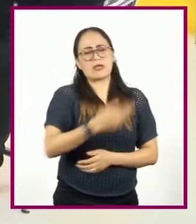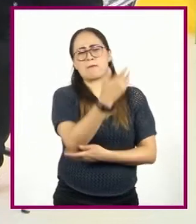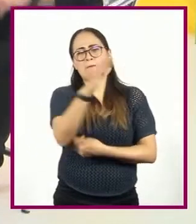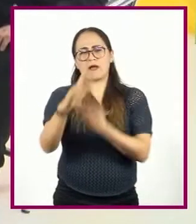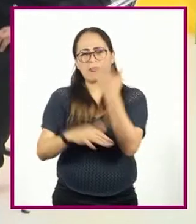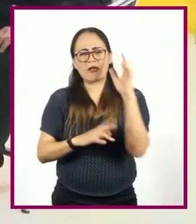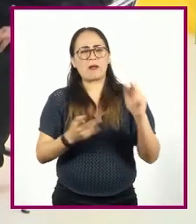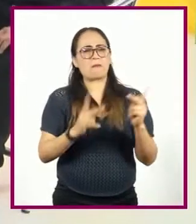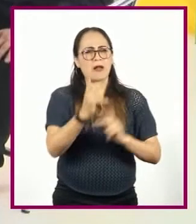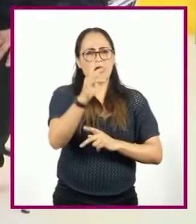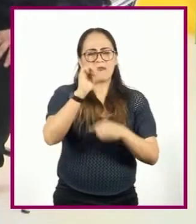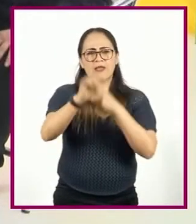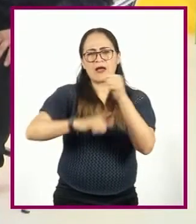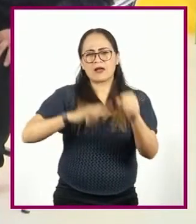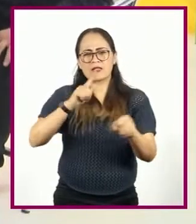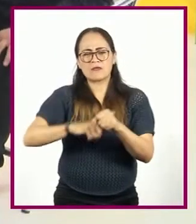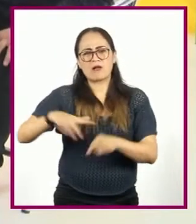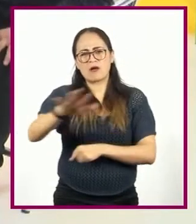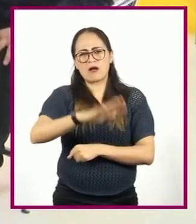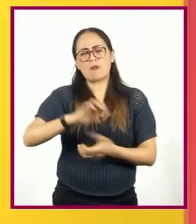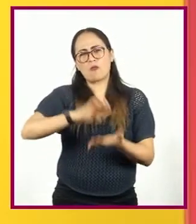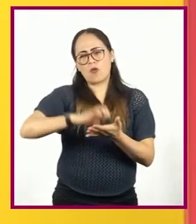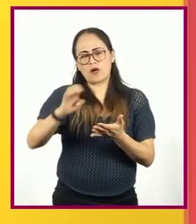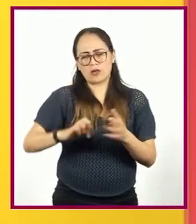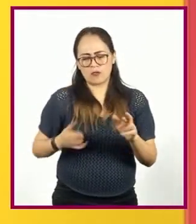recursos, como en las riberas de los ríos.